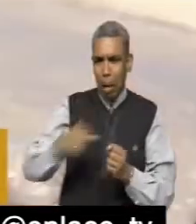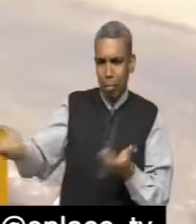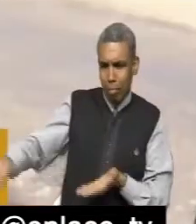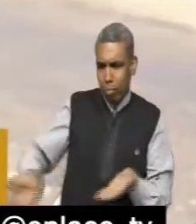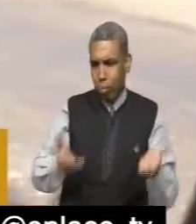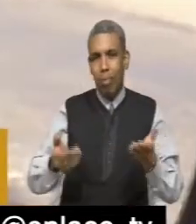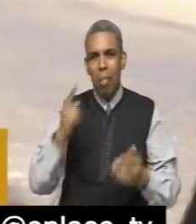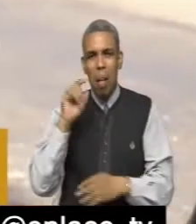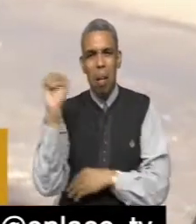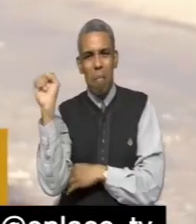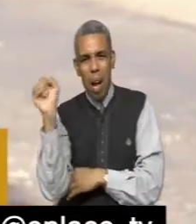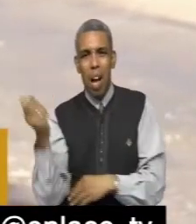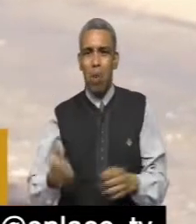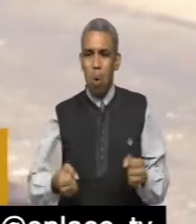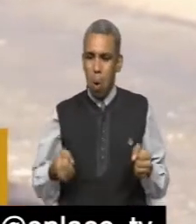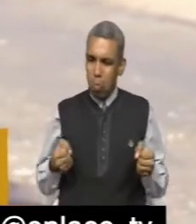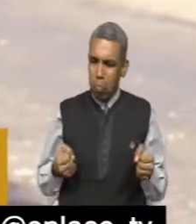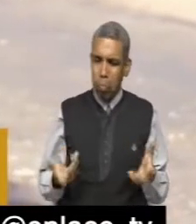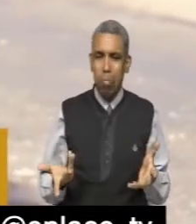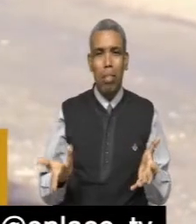labores. Ya llegó un vibro, llegó